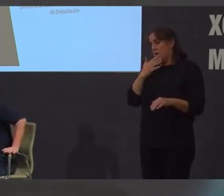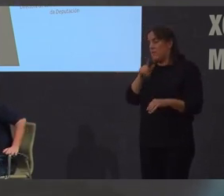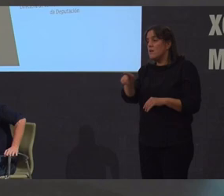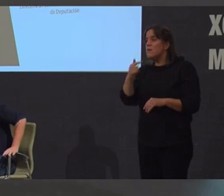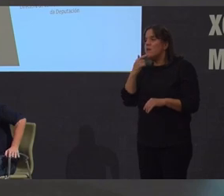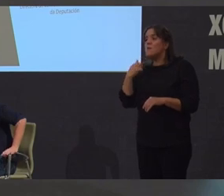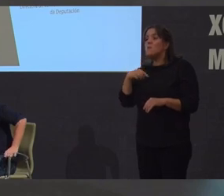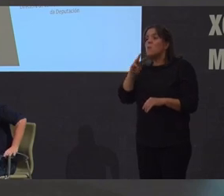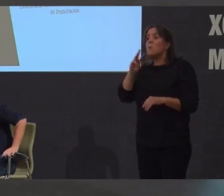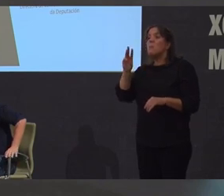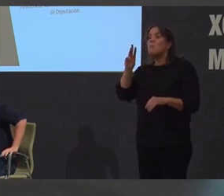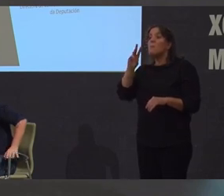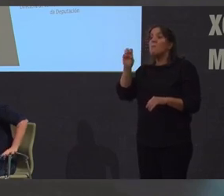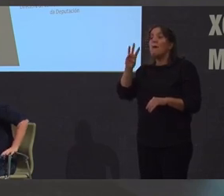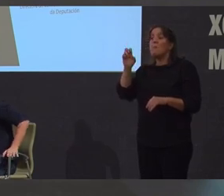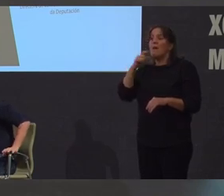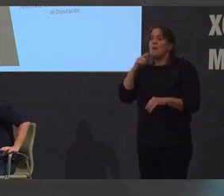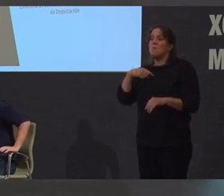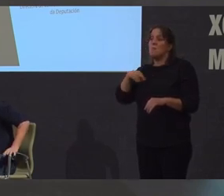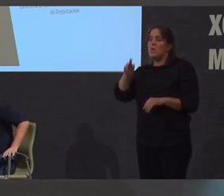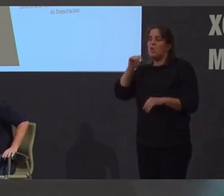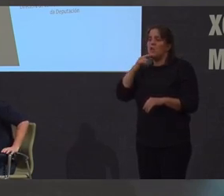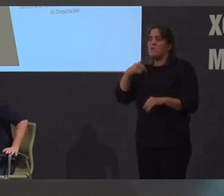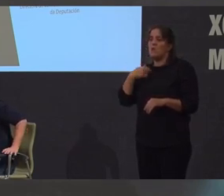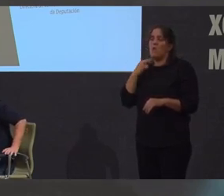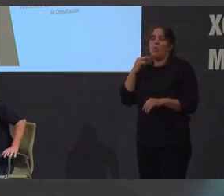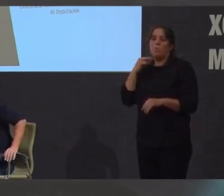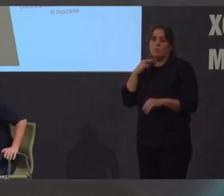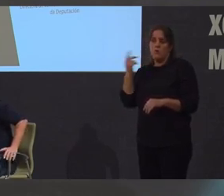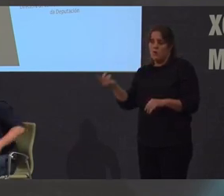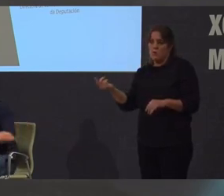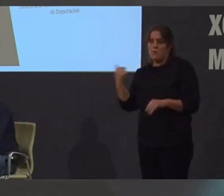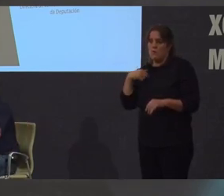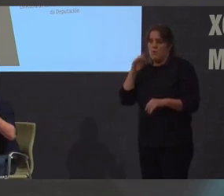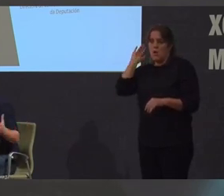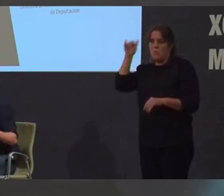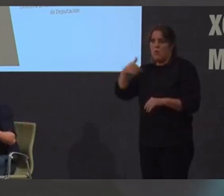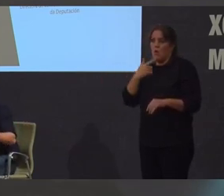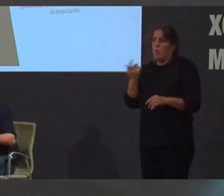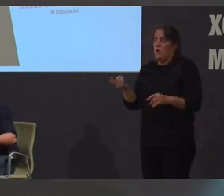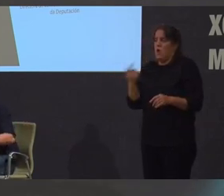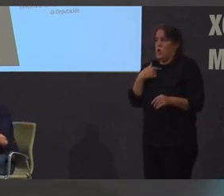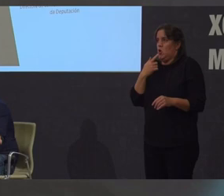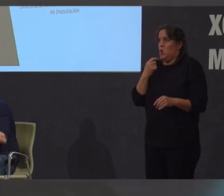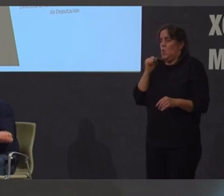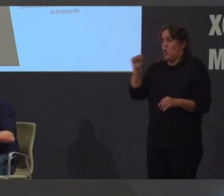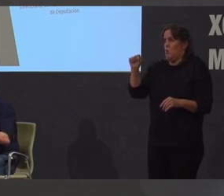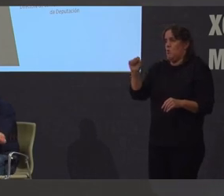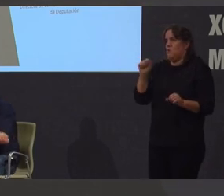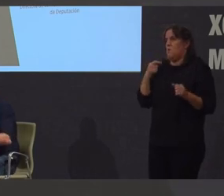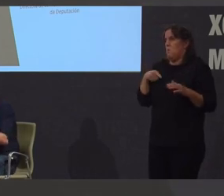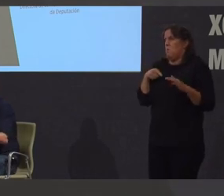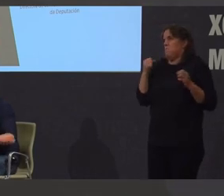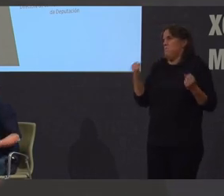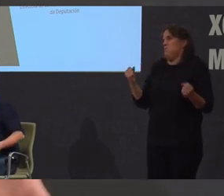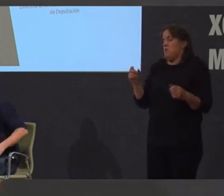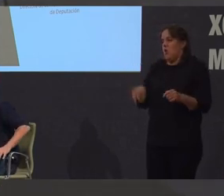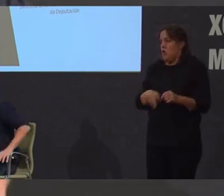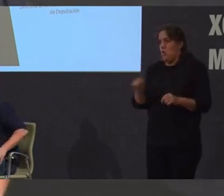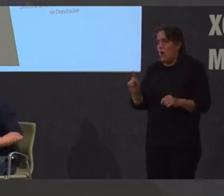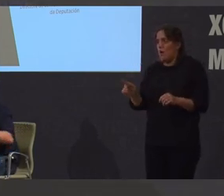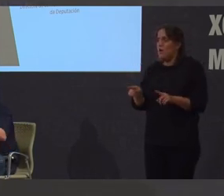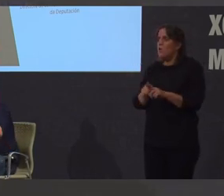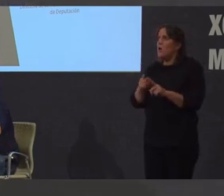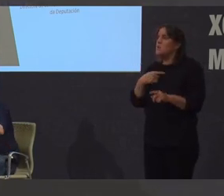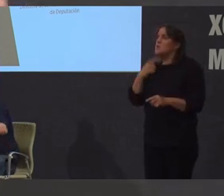Pepe Miñones era un diputado republicano que, desde luego, tampoco era muy, muy rojo, era republicano, pero no era comunista. Era, de hecho,